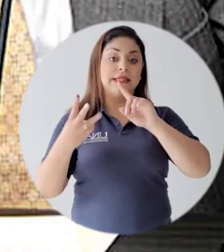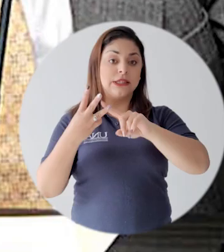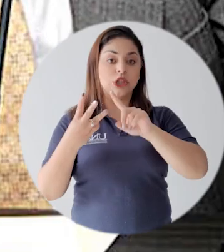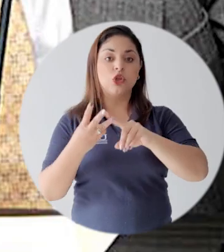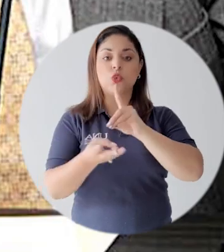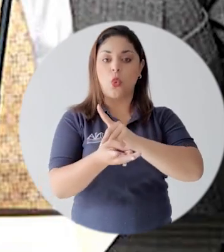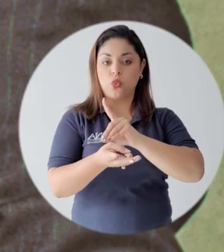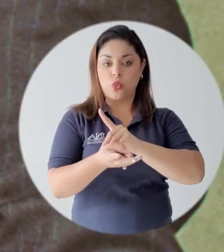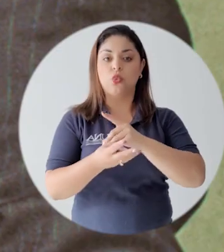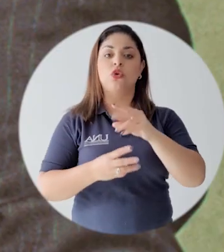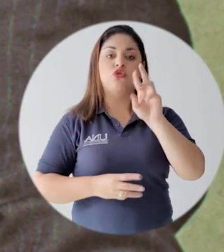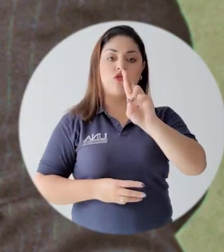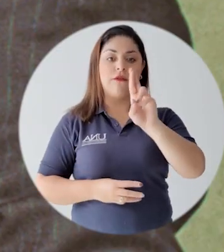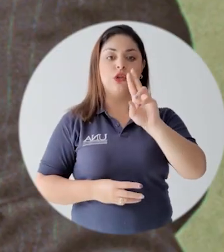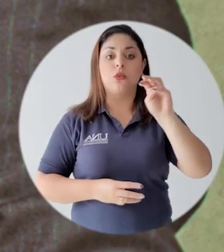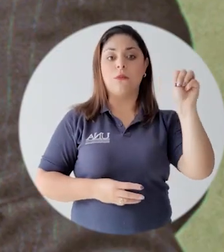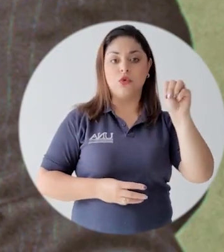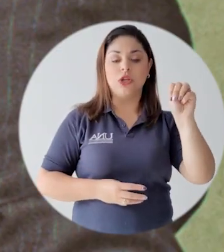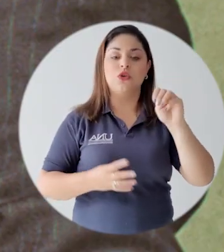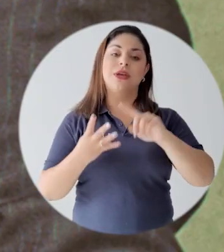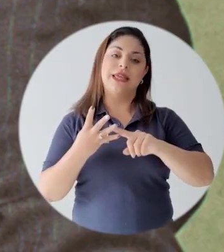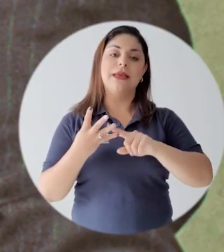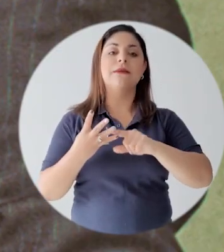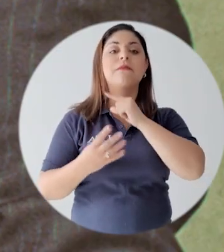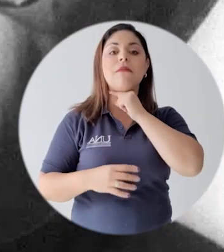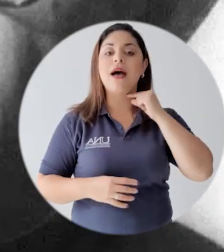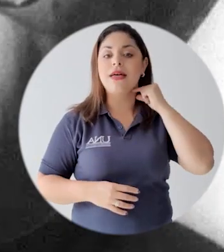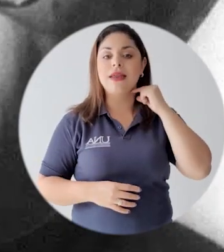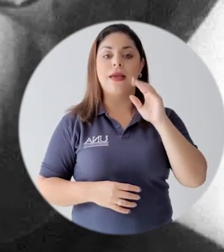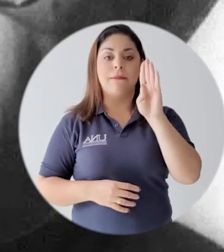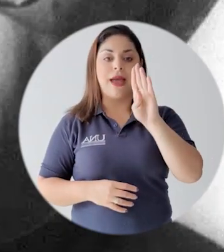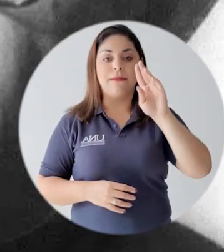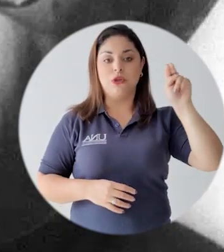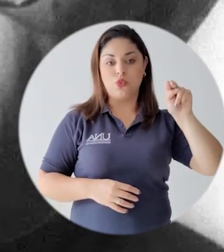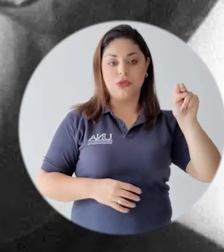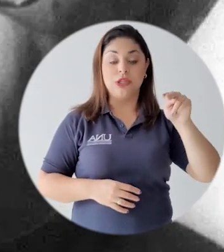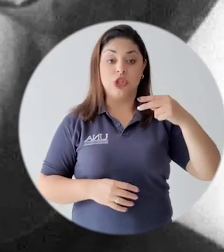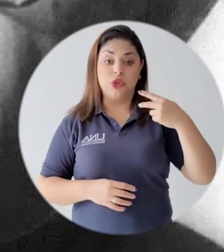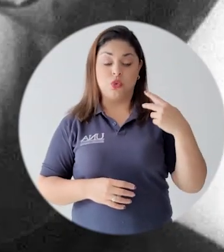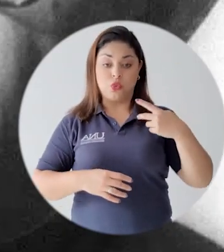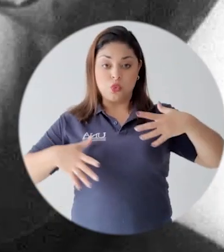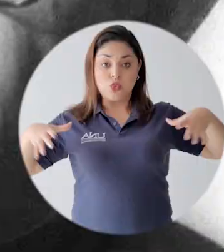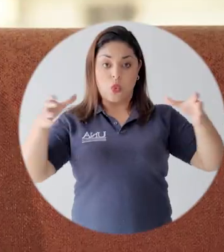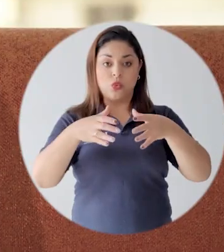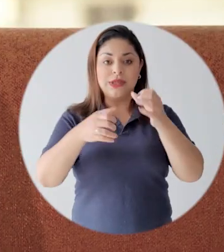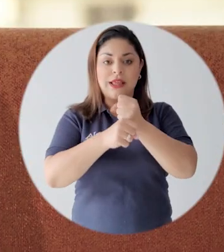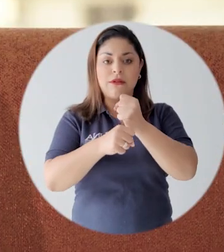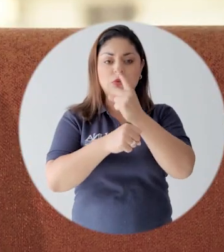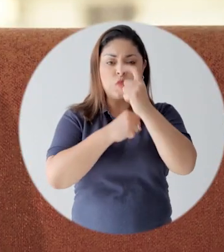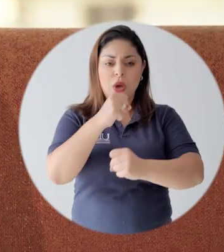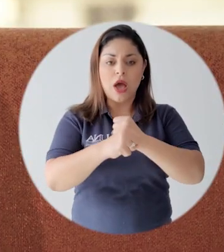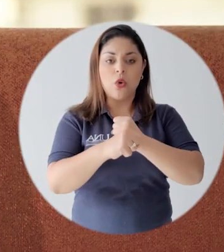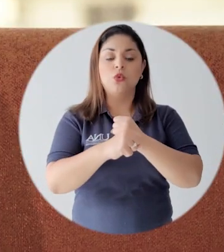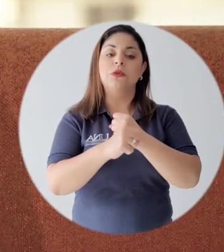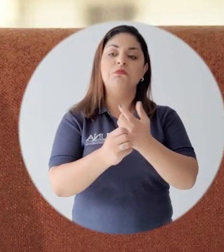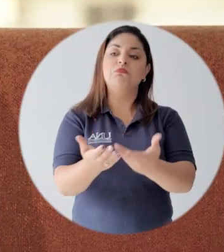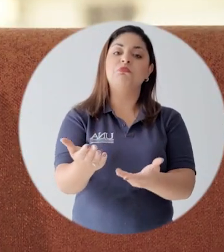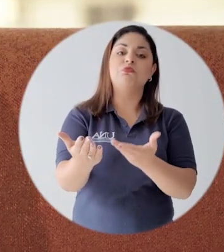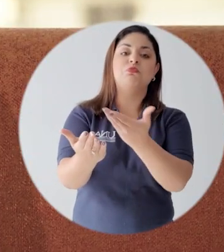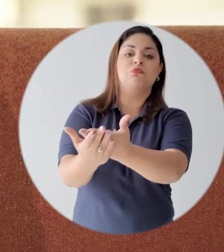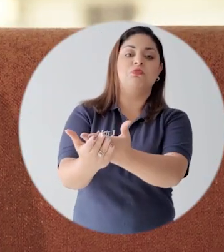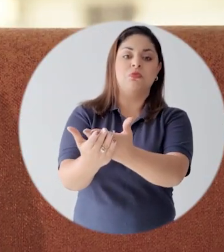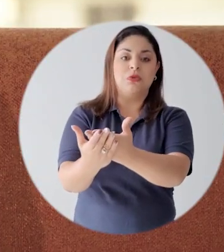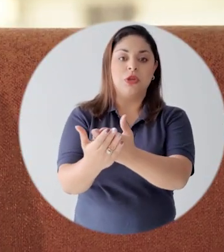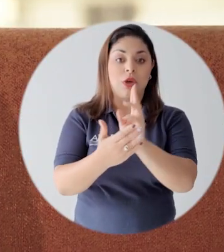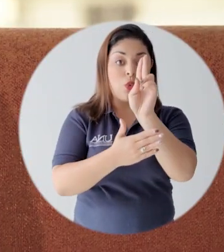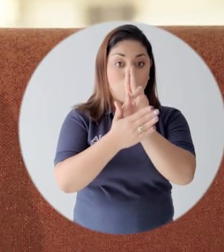Pacheco, el doctor Roberto Murillo y el padre Benjamín Núñez. Trabajamos un año y hicimos